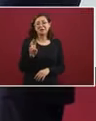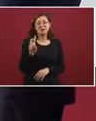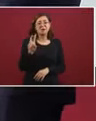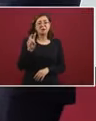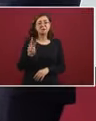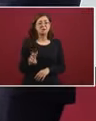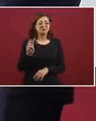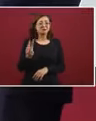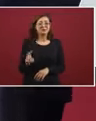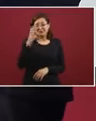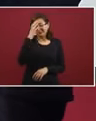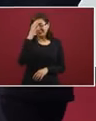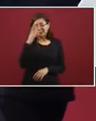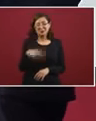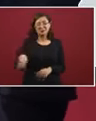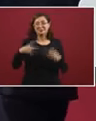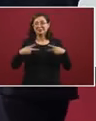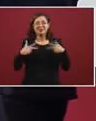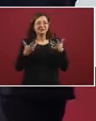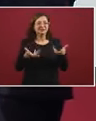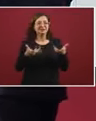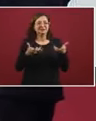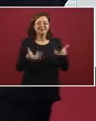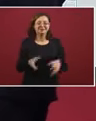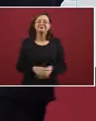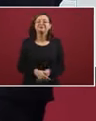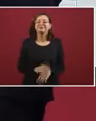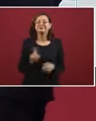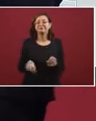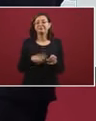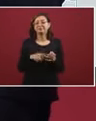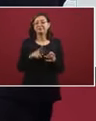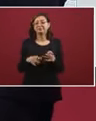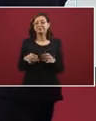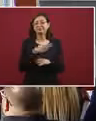buena aceptación entre la ciudadanía. Finalmente, tenemos